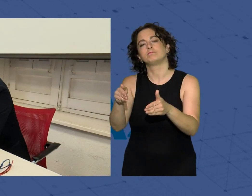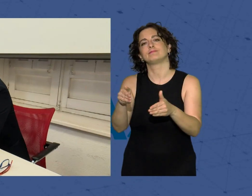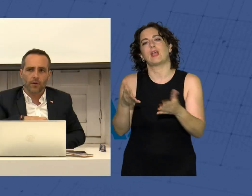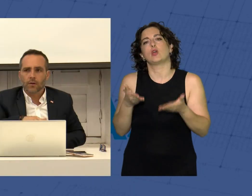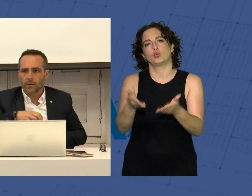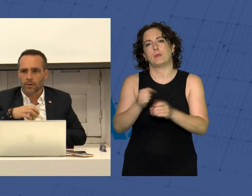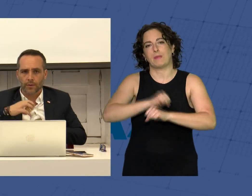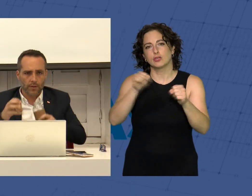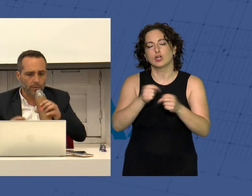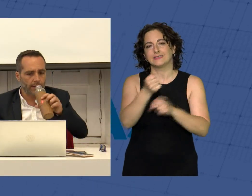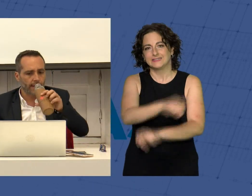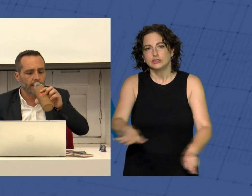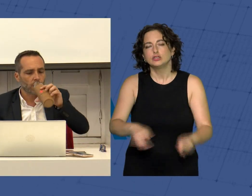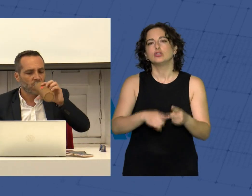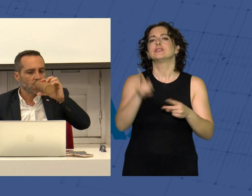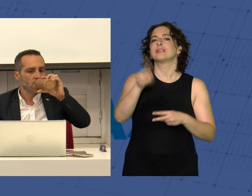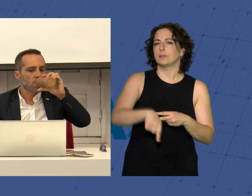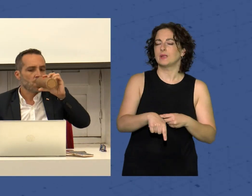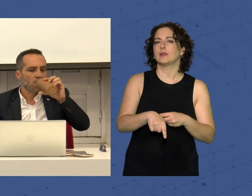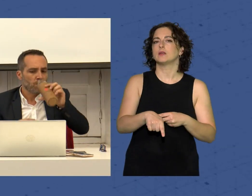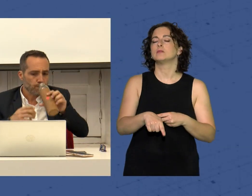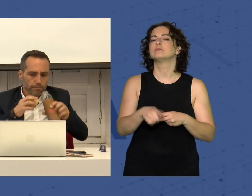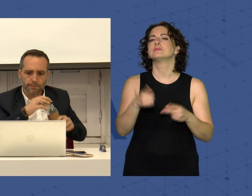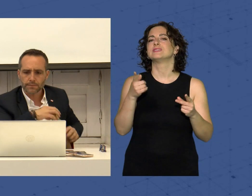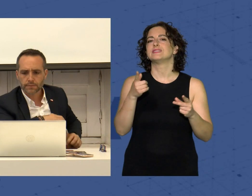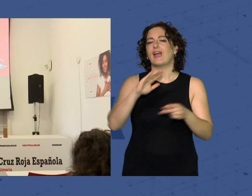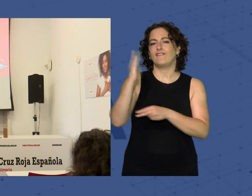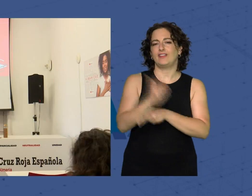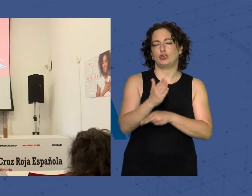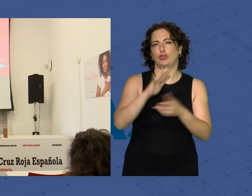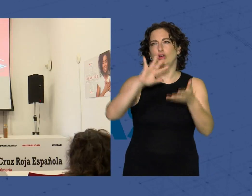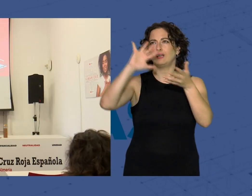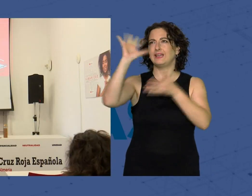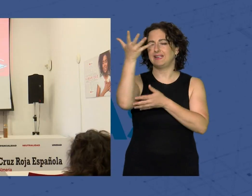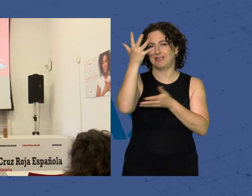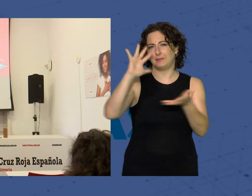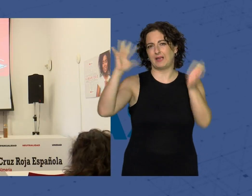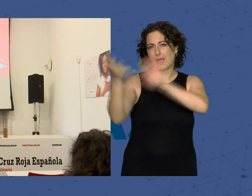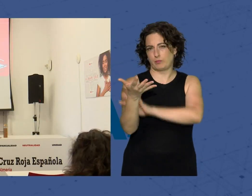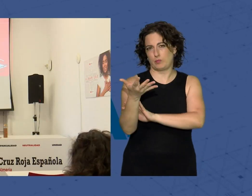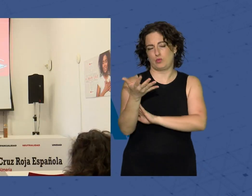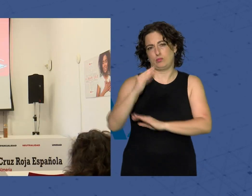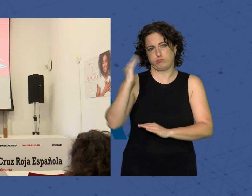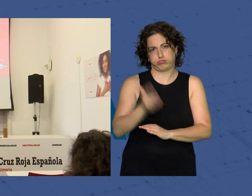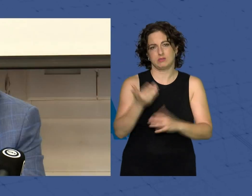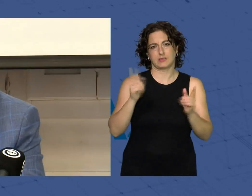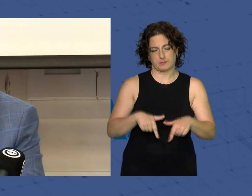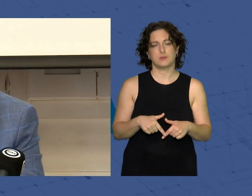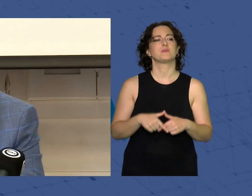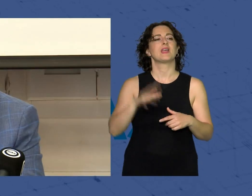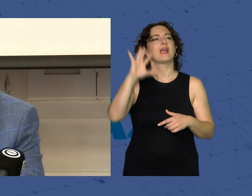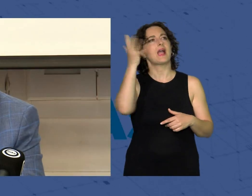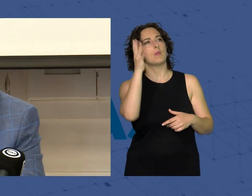ayuda a mayores, a niños y también a combatir los efectos de un cambio climático que hace estragos. El cambio climático, no un cambio